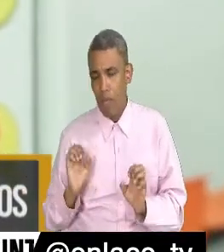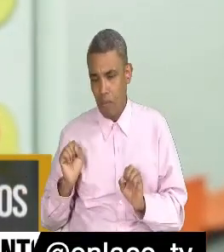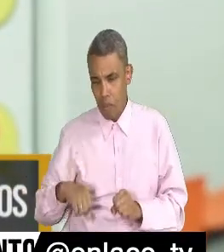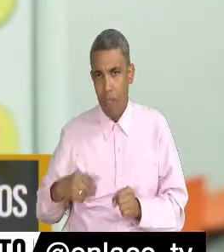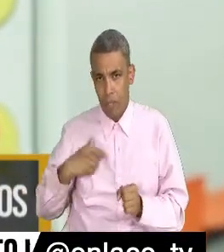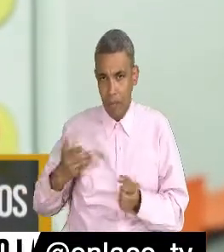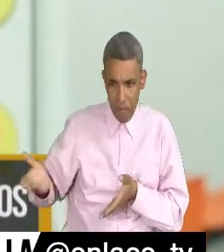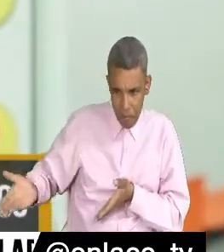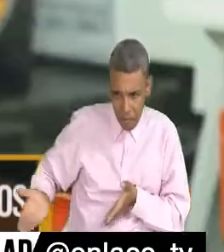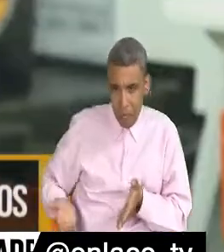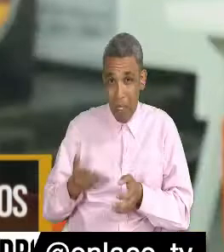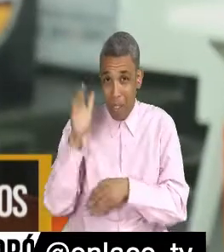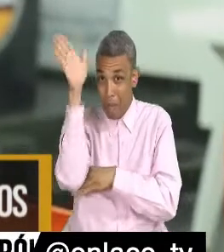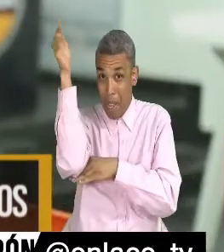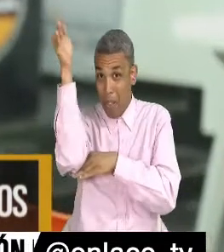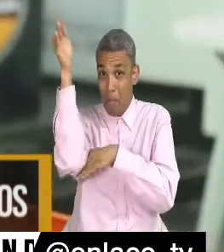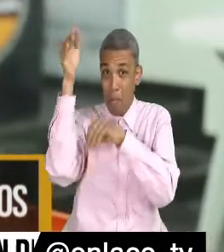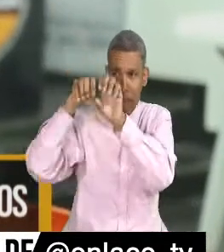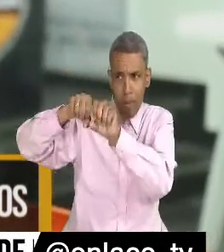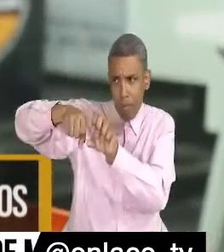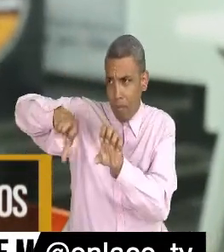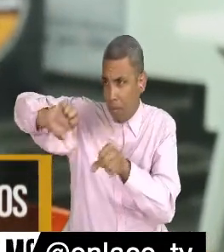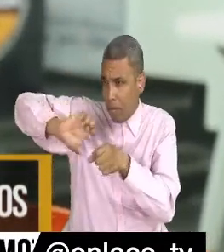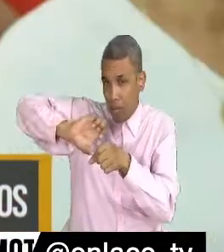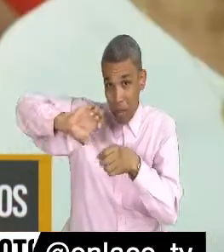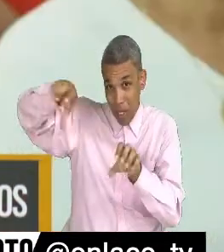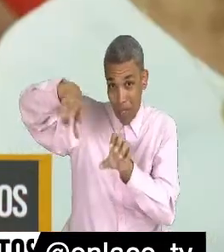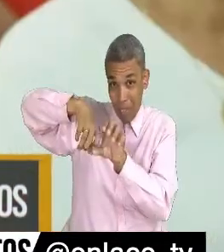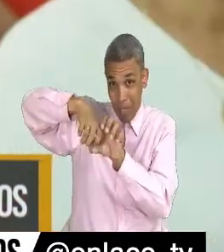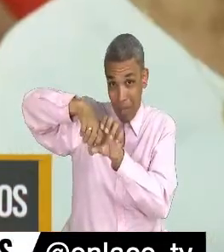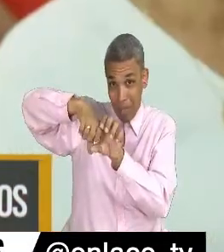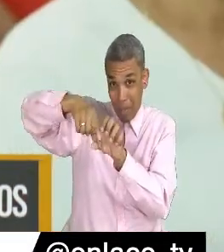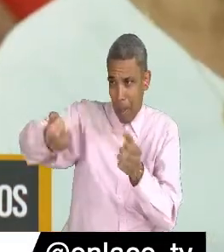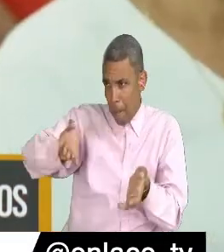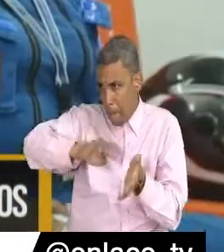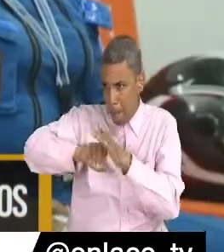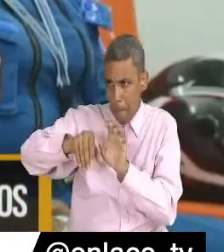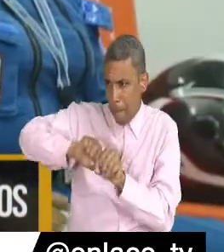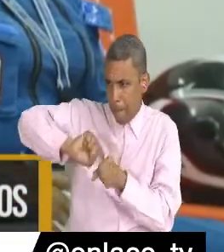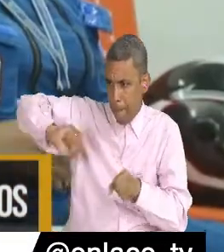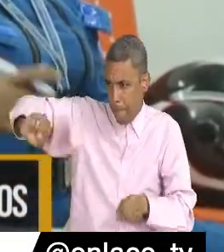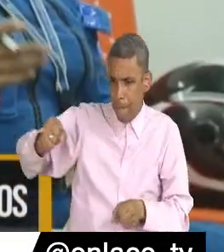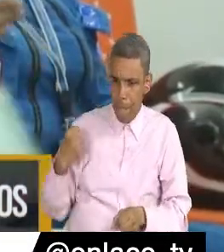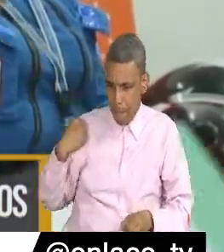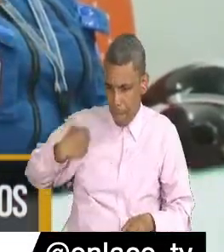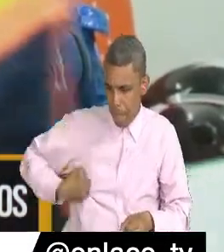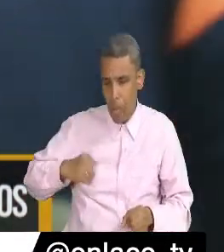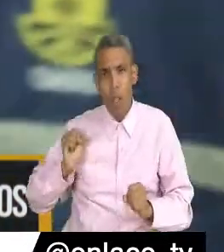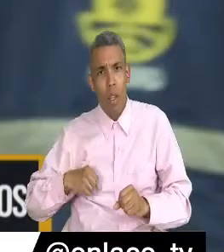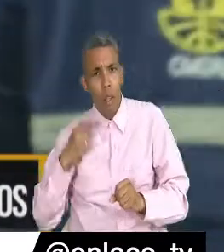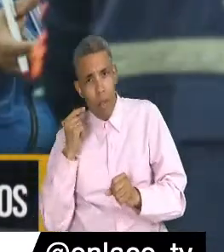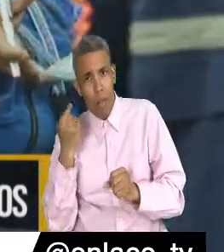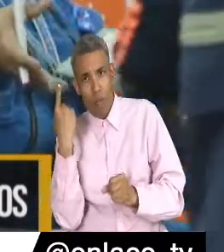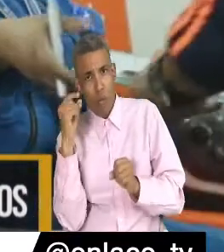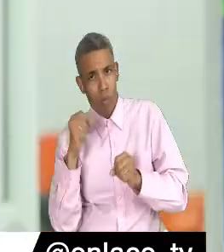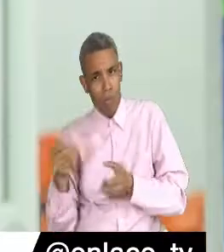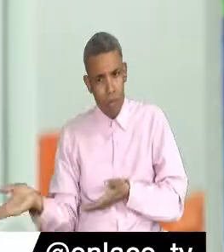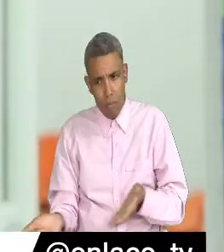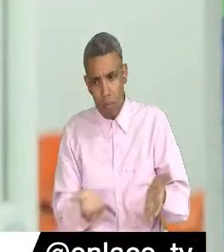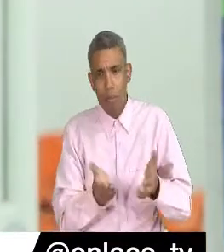las demás vías alternas que hay. Eso en cuanto a los vehículos livianos. En cuanto a los vehículos pesados, pues ya sabe que la restricción es hasta